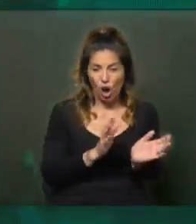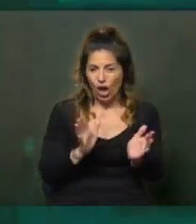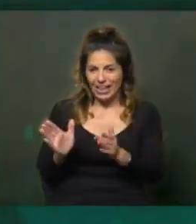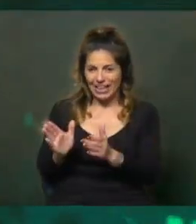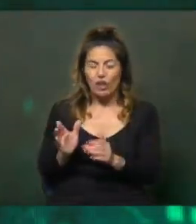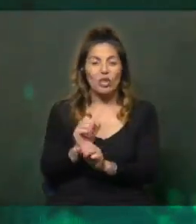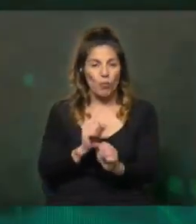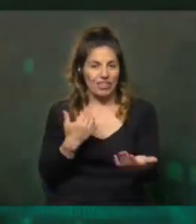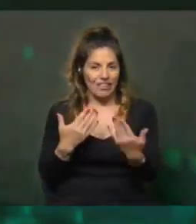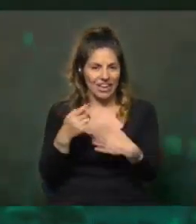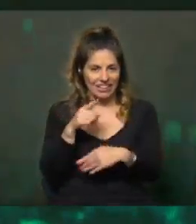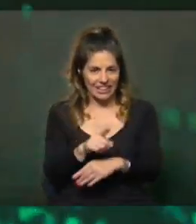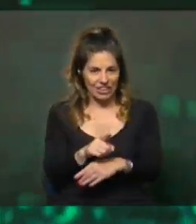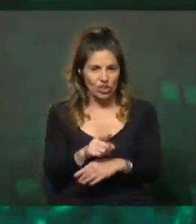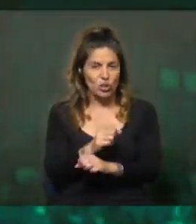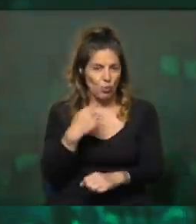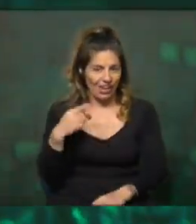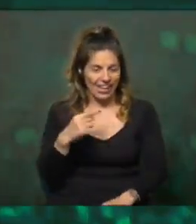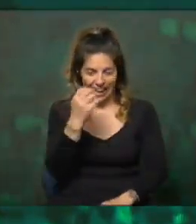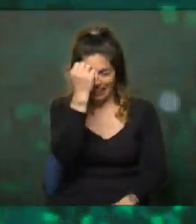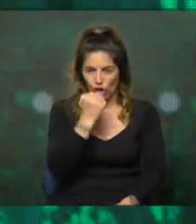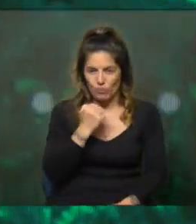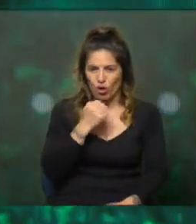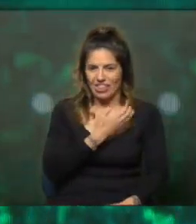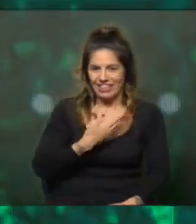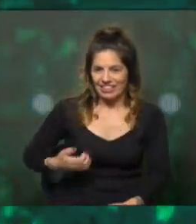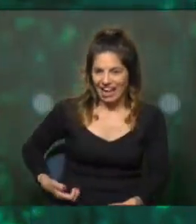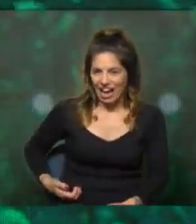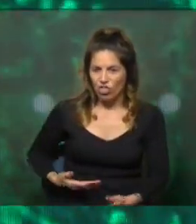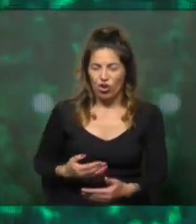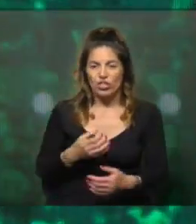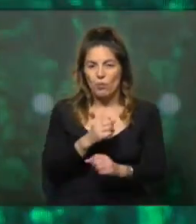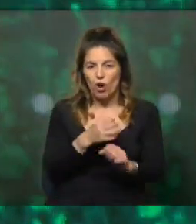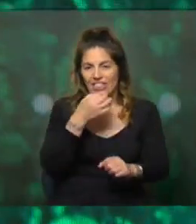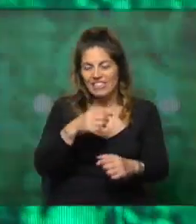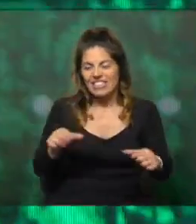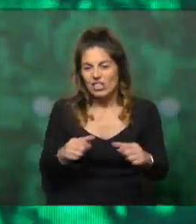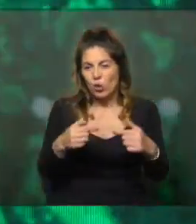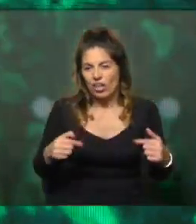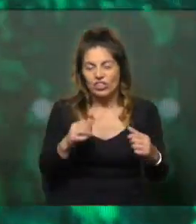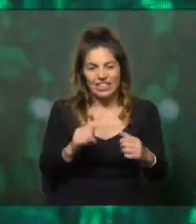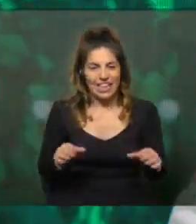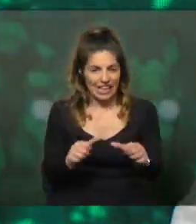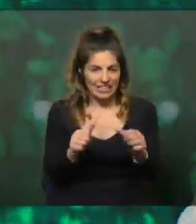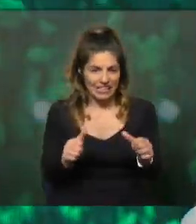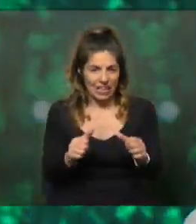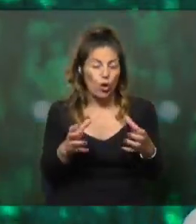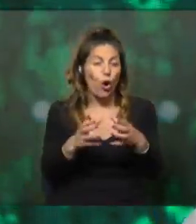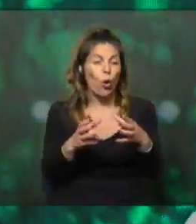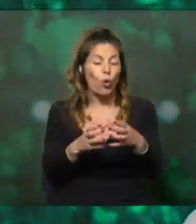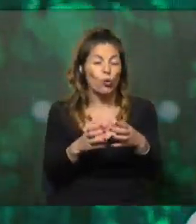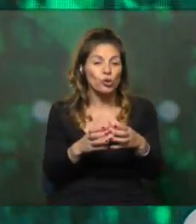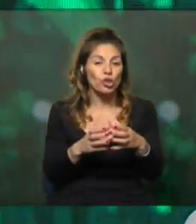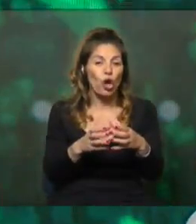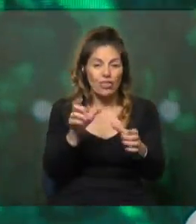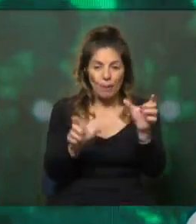puede hablar de esto se puede decir se puede negar el terrorismo de estado se puede decir que se hizo algo que se tenía que hacer hay un conjunto de actores políticos dentro de